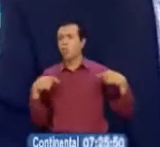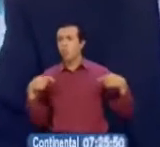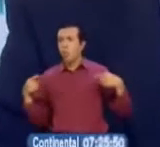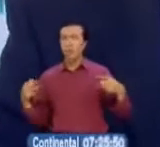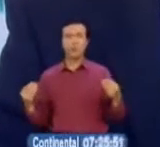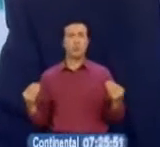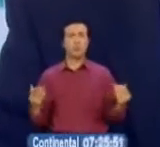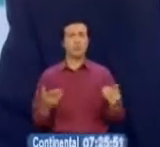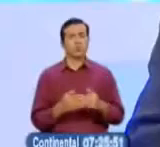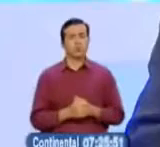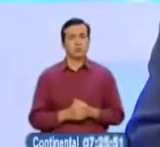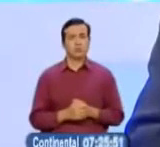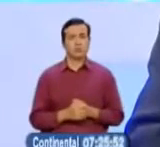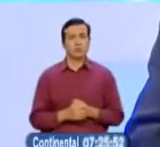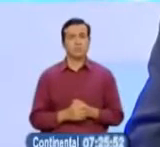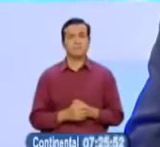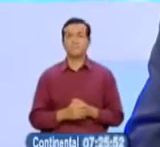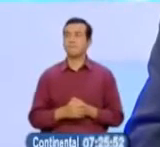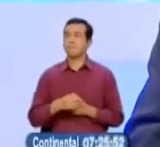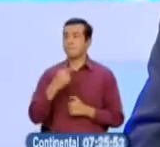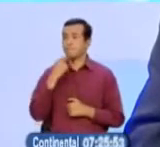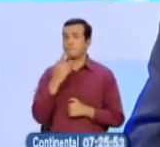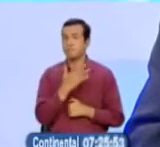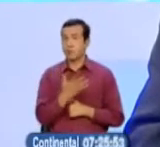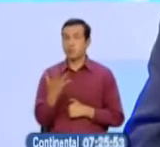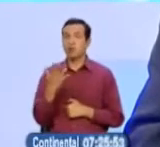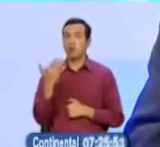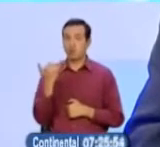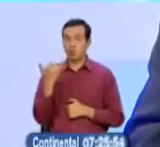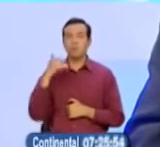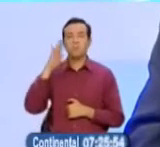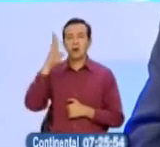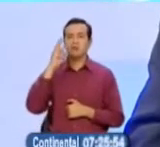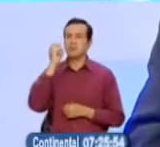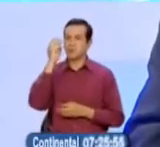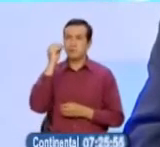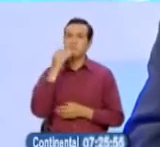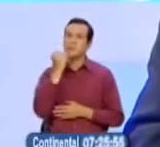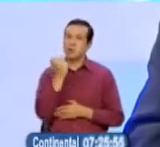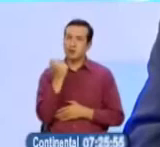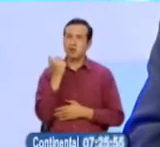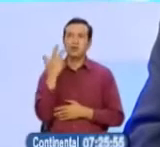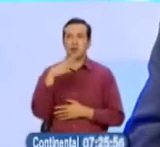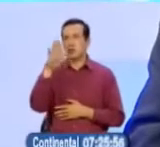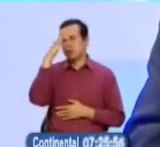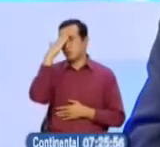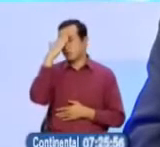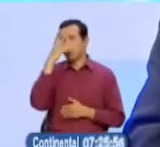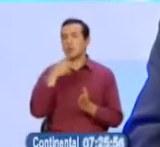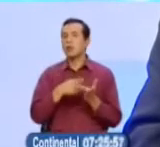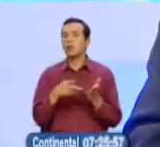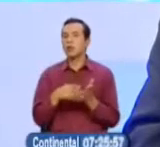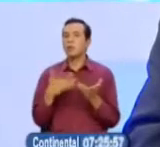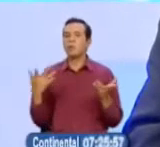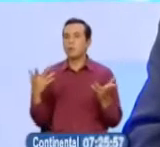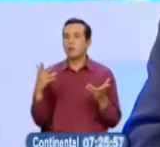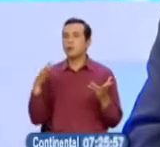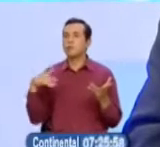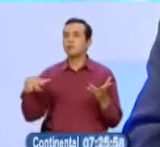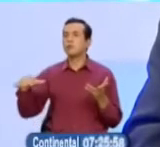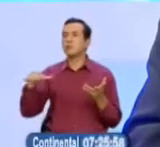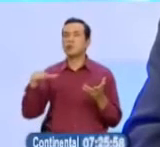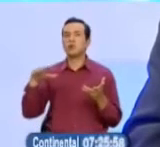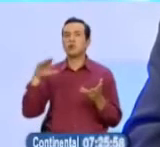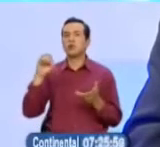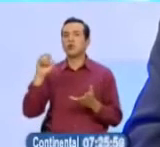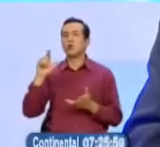dinámica? No, yo diría que ahora tenemos una mejor información y por lo tanto podemos conocer lo que está pasando en el valle del río